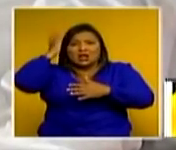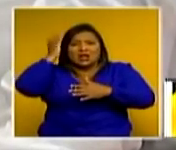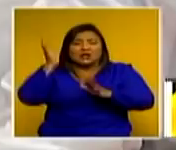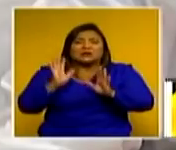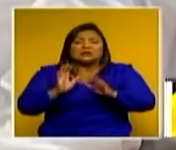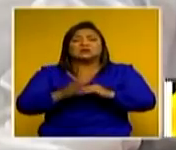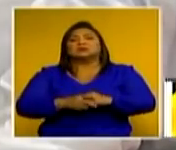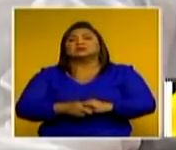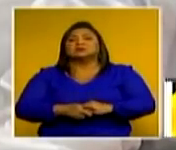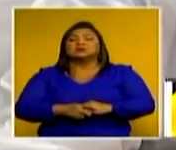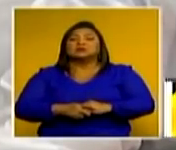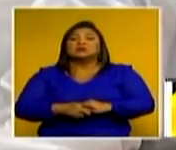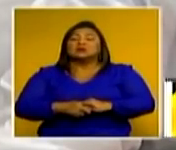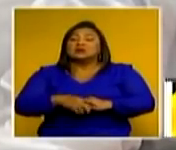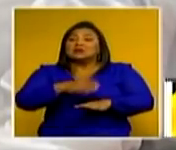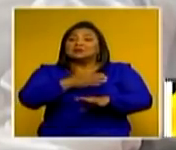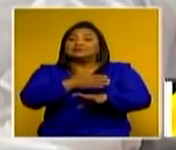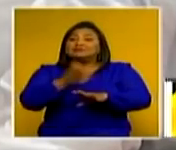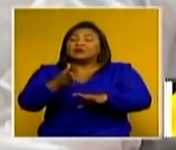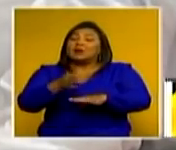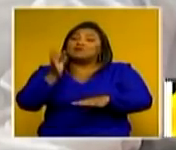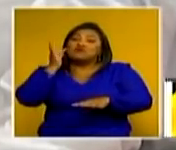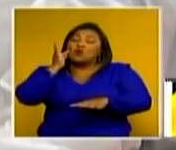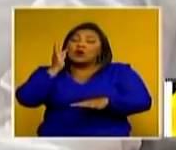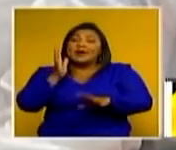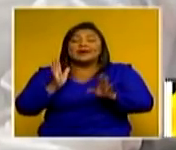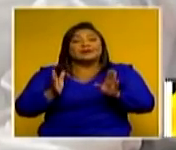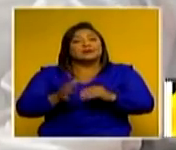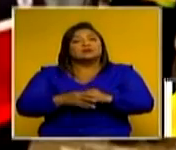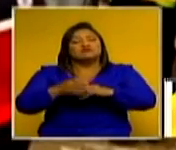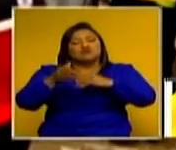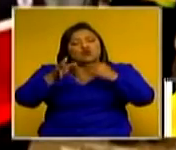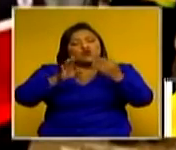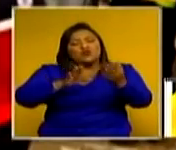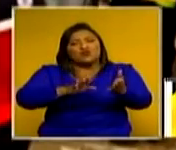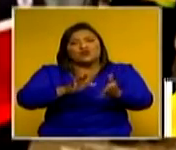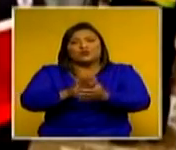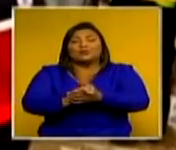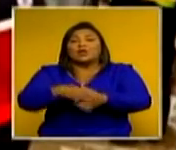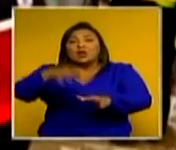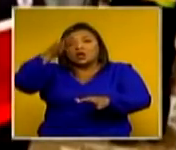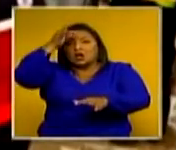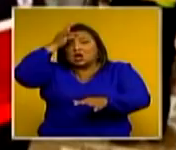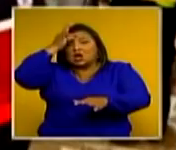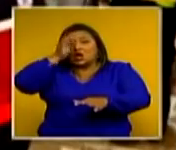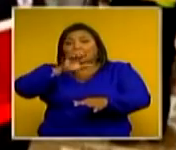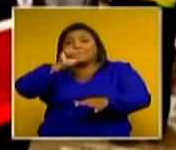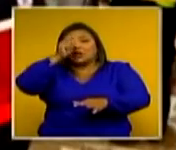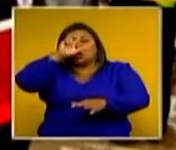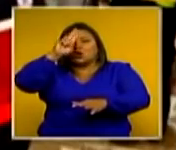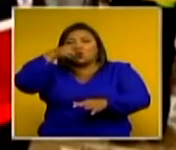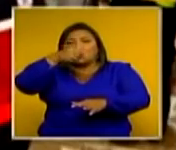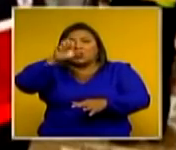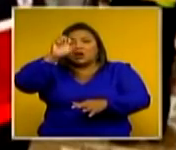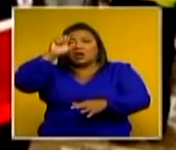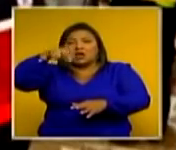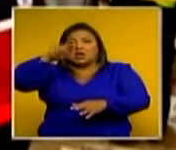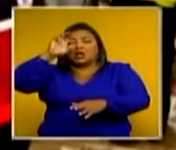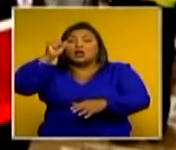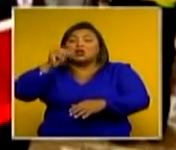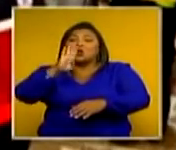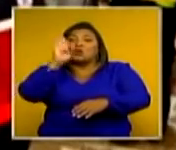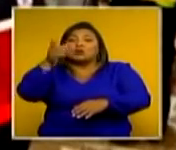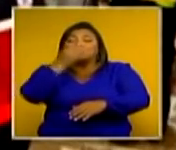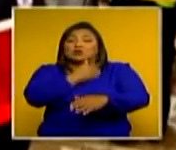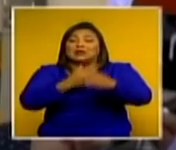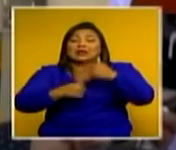severo esta paciente lamentablemente falleció dejó atendidos cuatro heridos tres extranjeros y